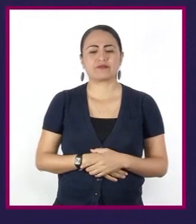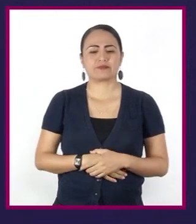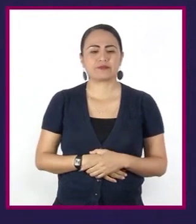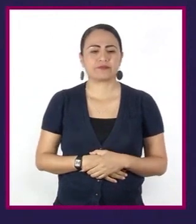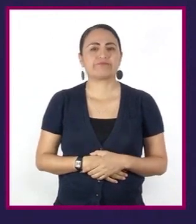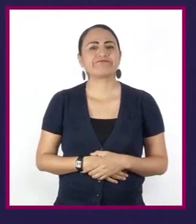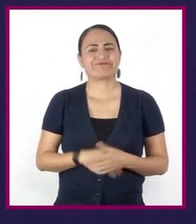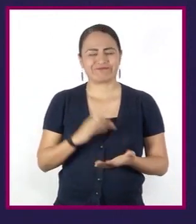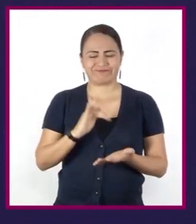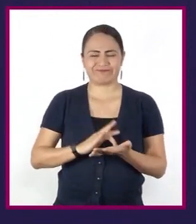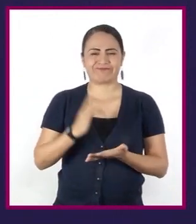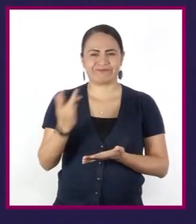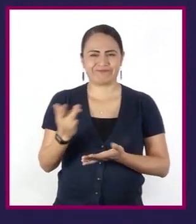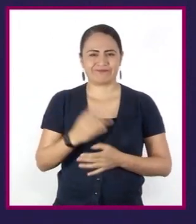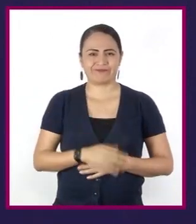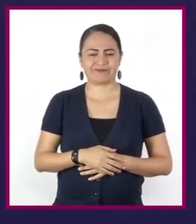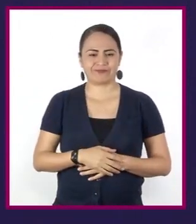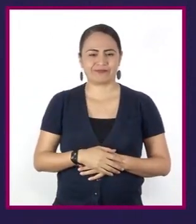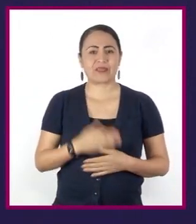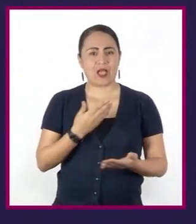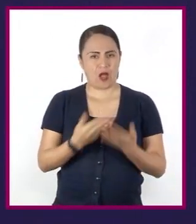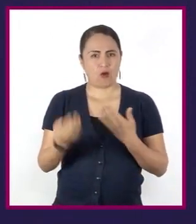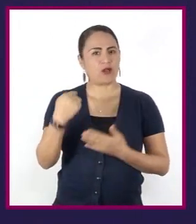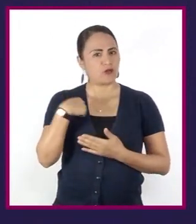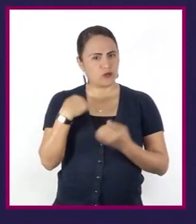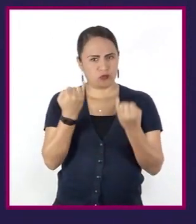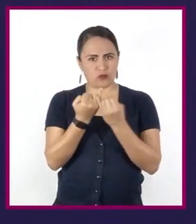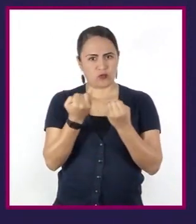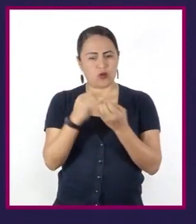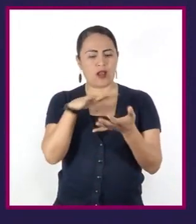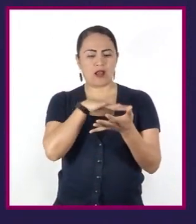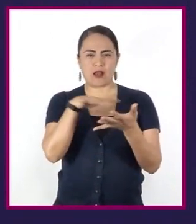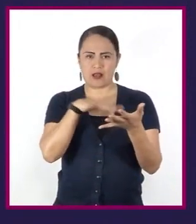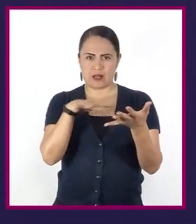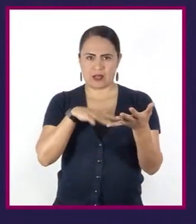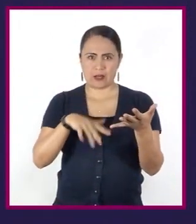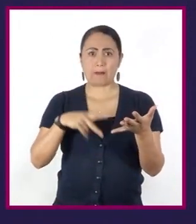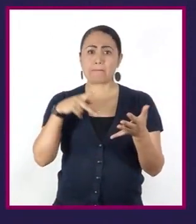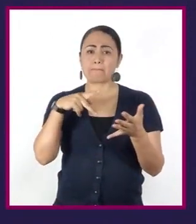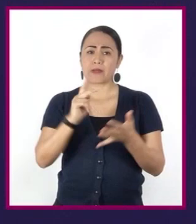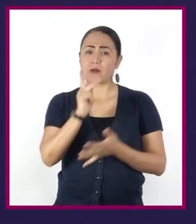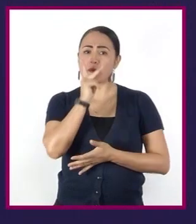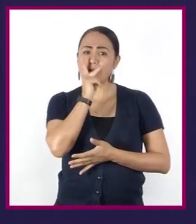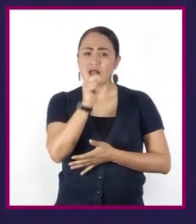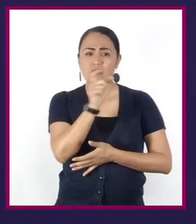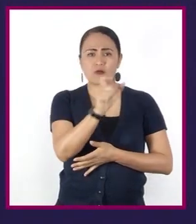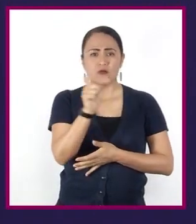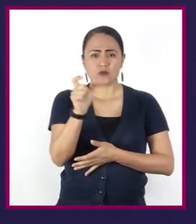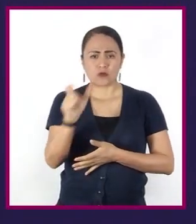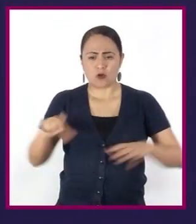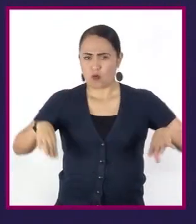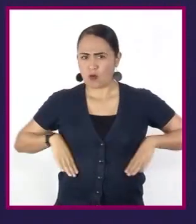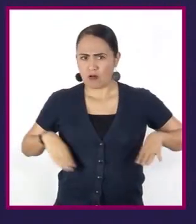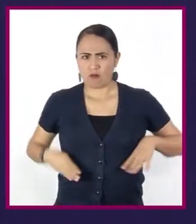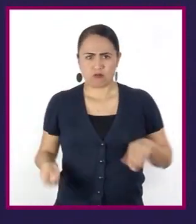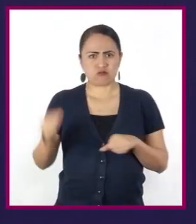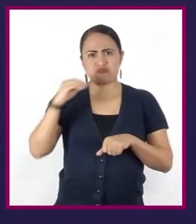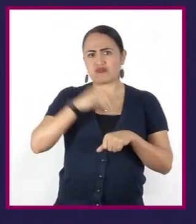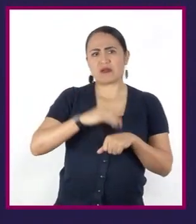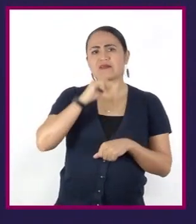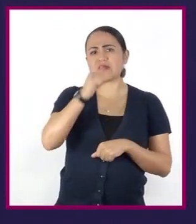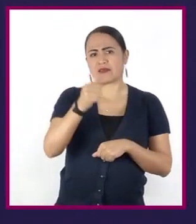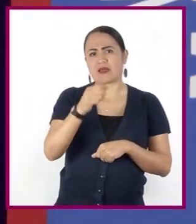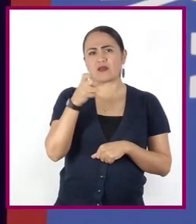Gracias. Ahora las voy a leer, pero lo haré sin las frases o adjetivos para que hagas una